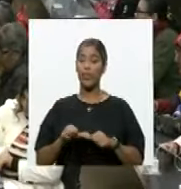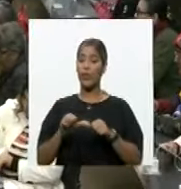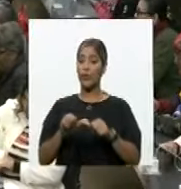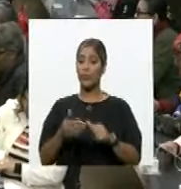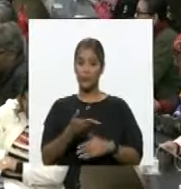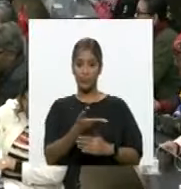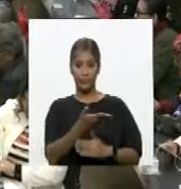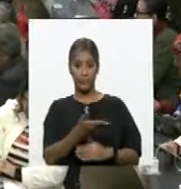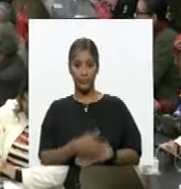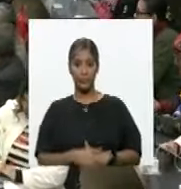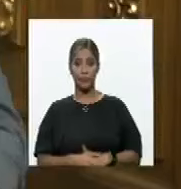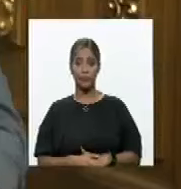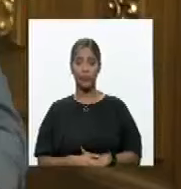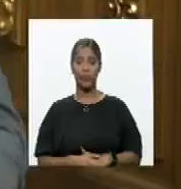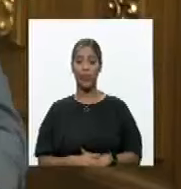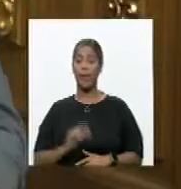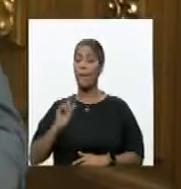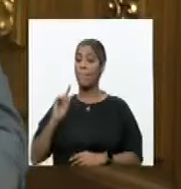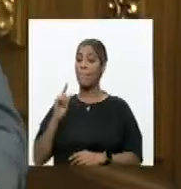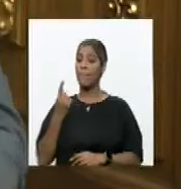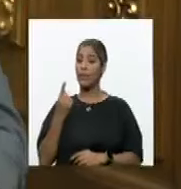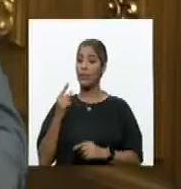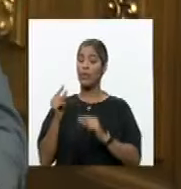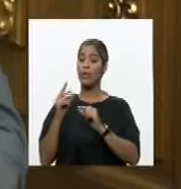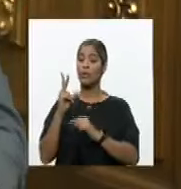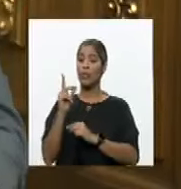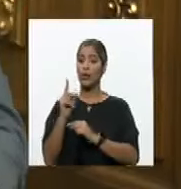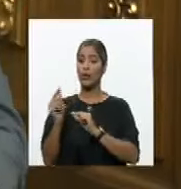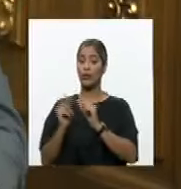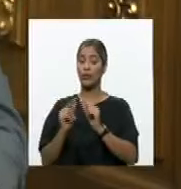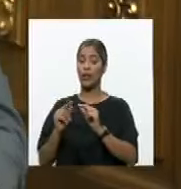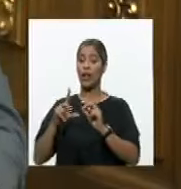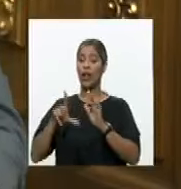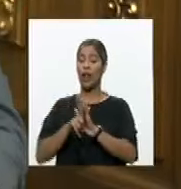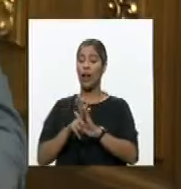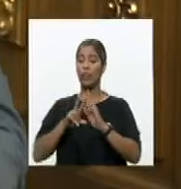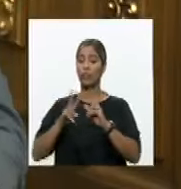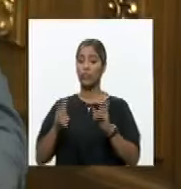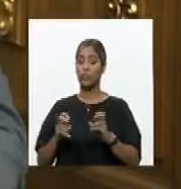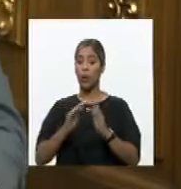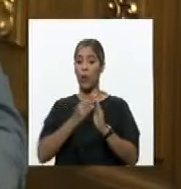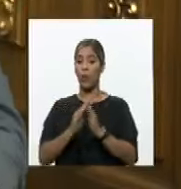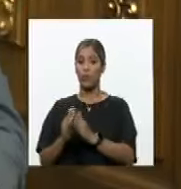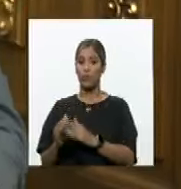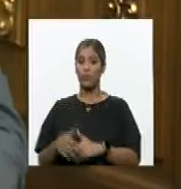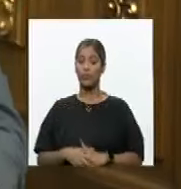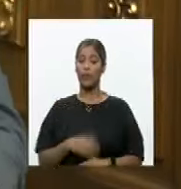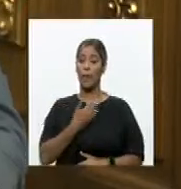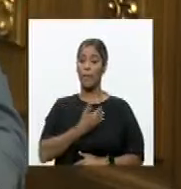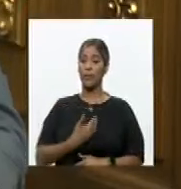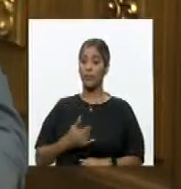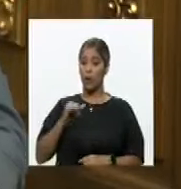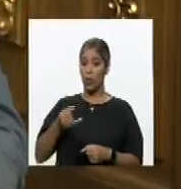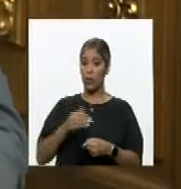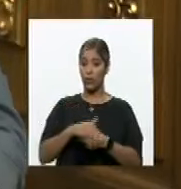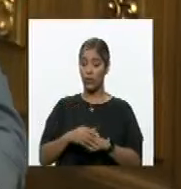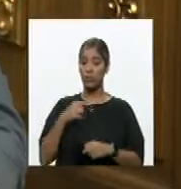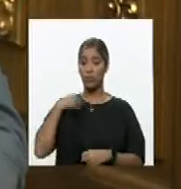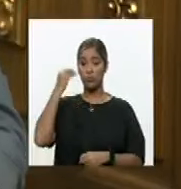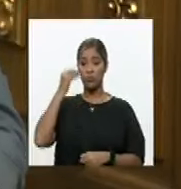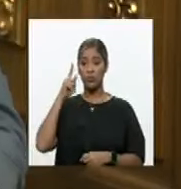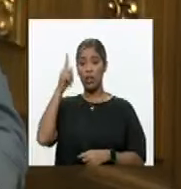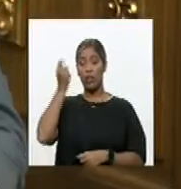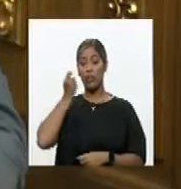secretario. Primero, segunda discusión del proyecto de ley de reforma de la Ley Orgánica de las Comunas. El presidente sometió a la consideración